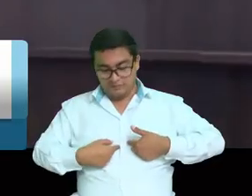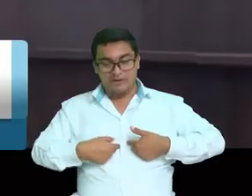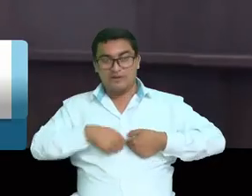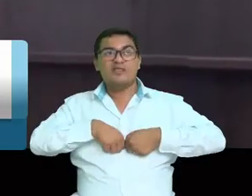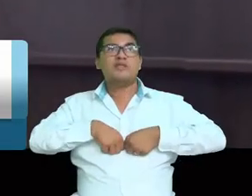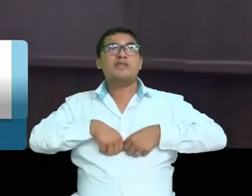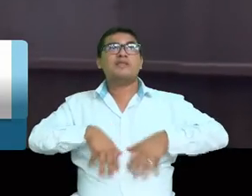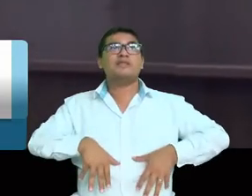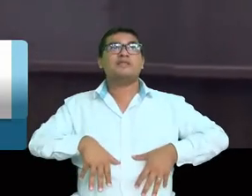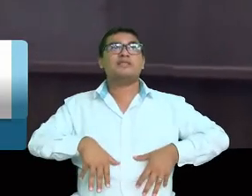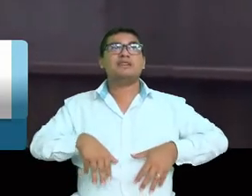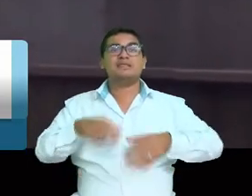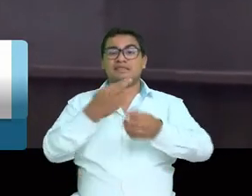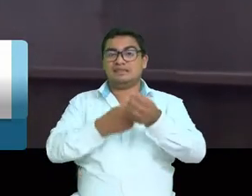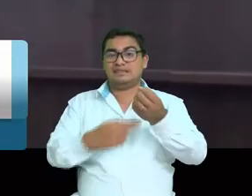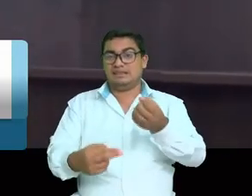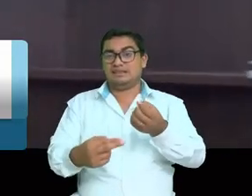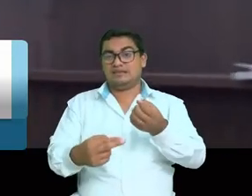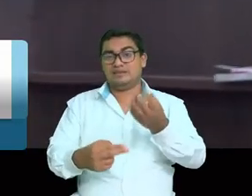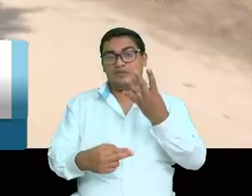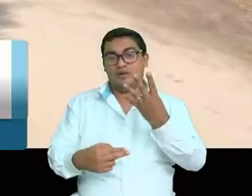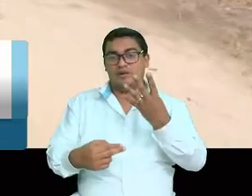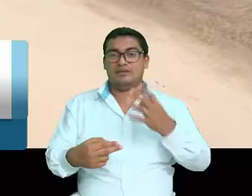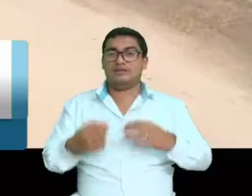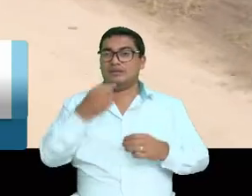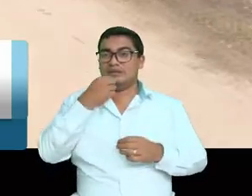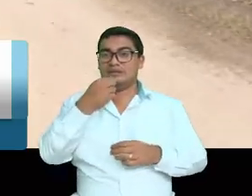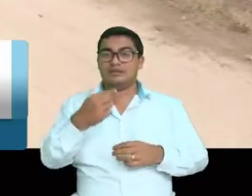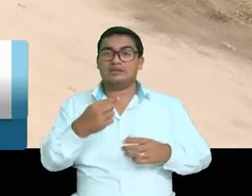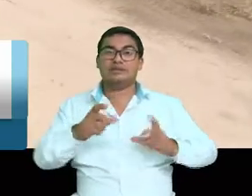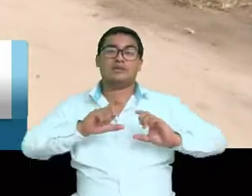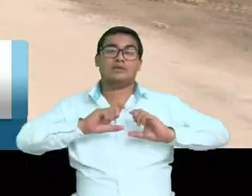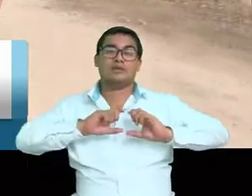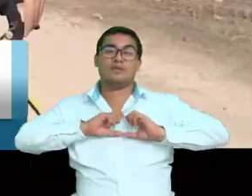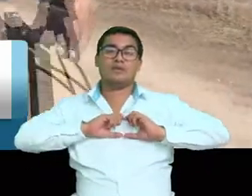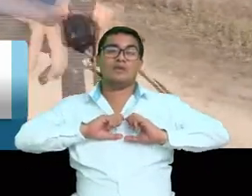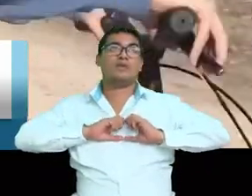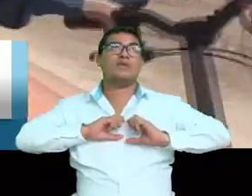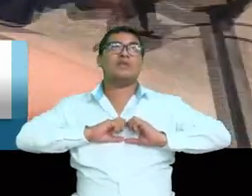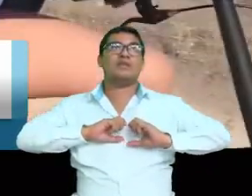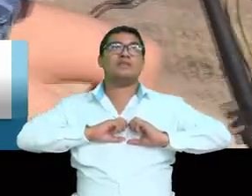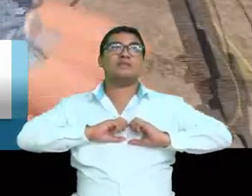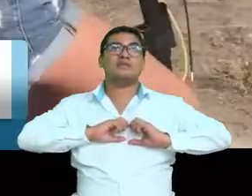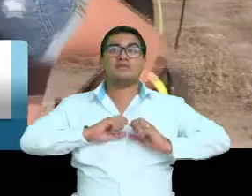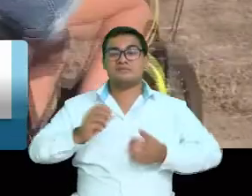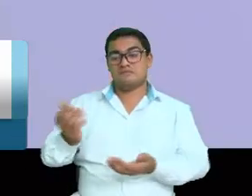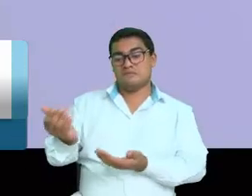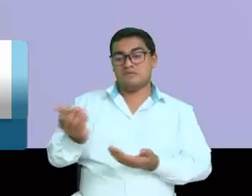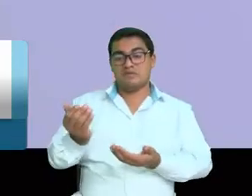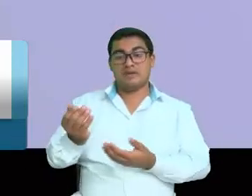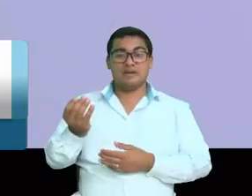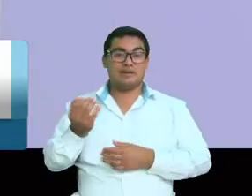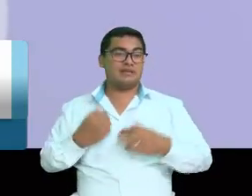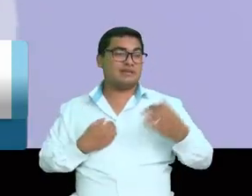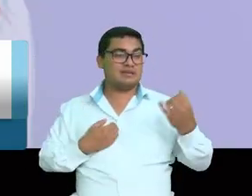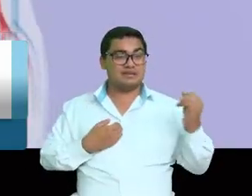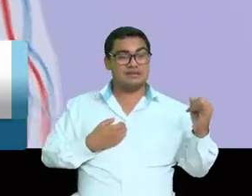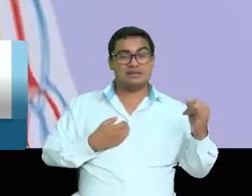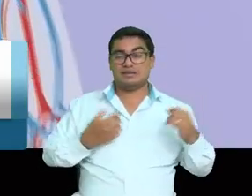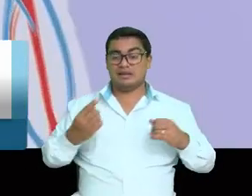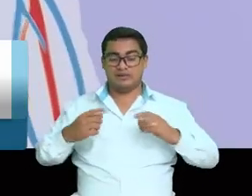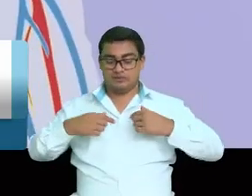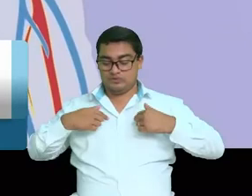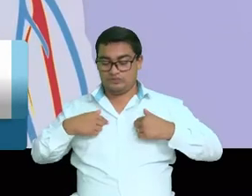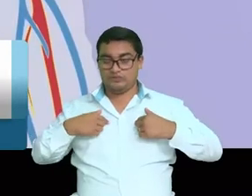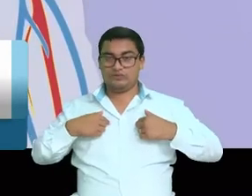Su única función es expulsar sangre. Pero si ese corazón de ese niño, ya sea el izquierdo o el derecho, comienza a